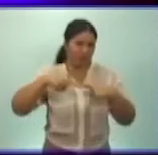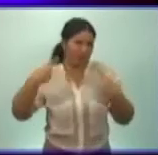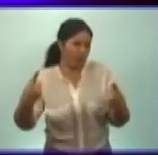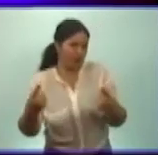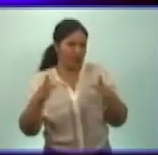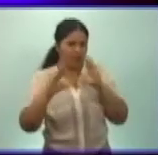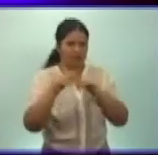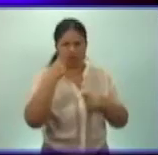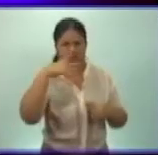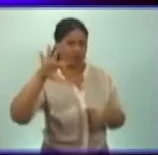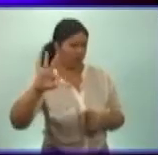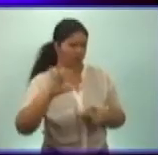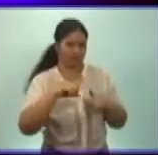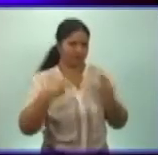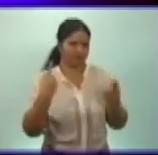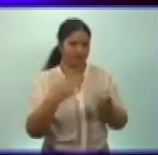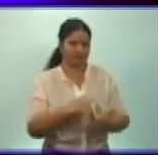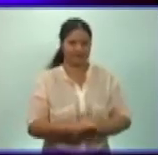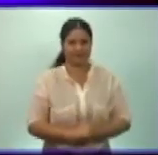su Primer Memorial.